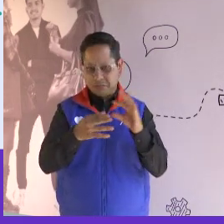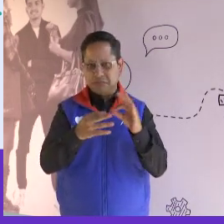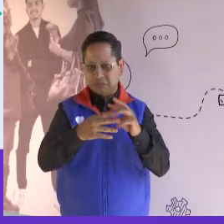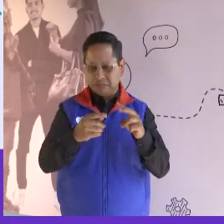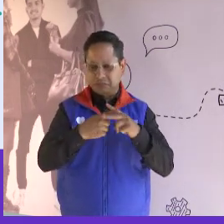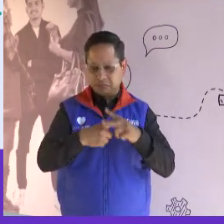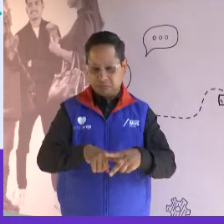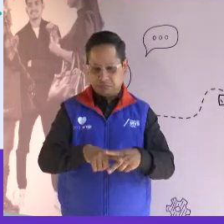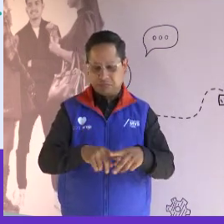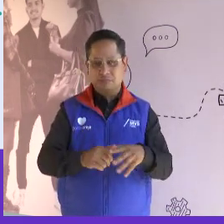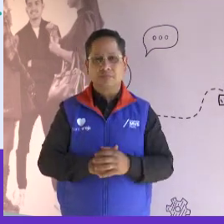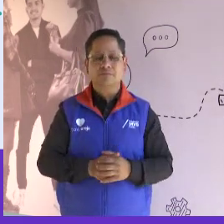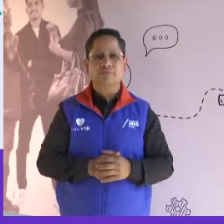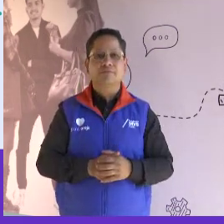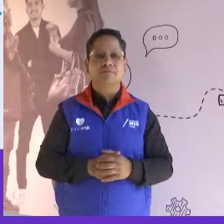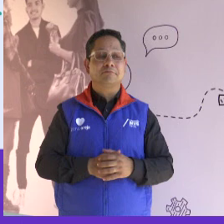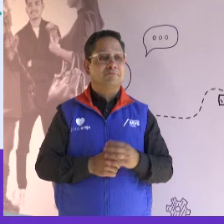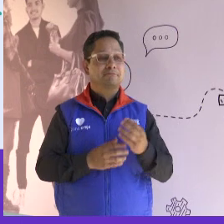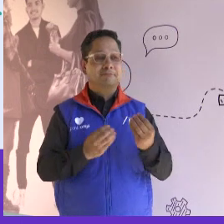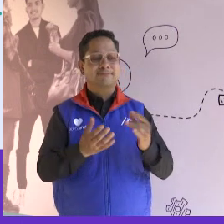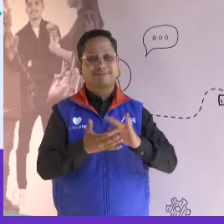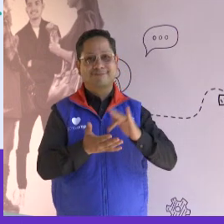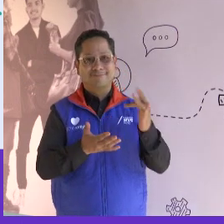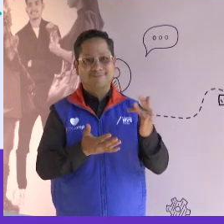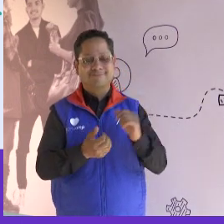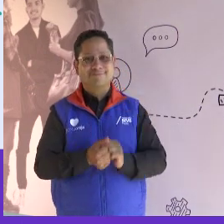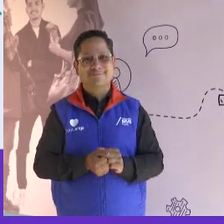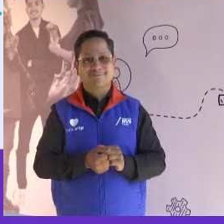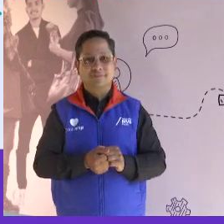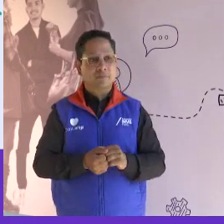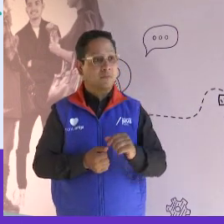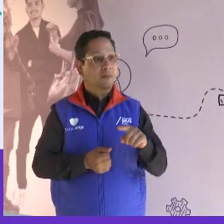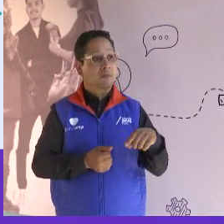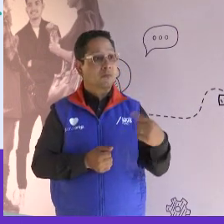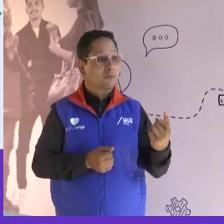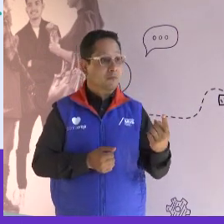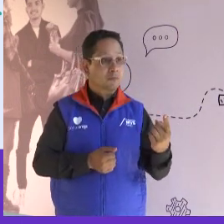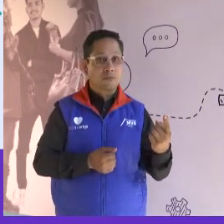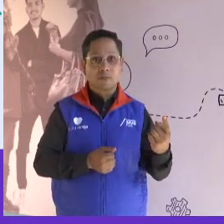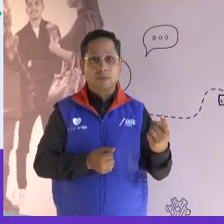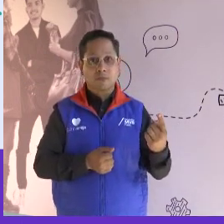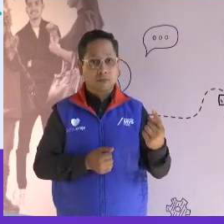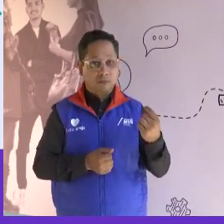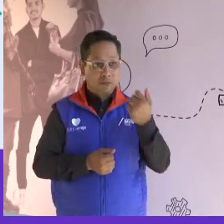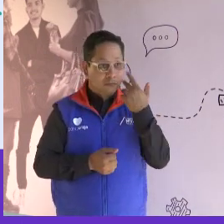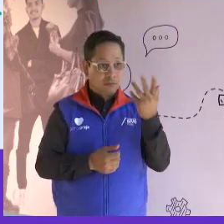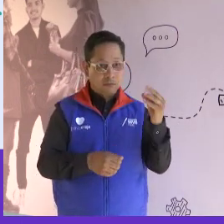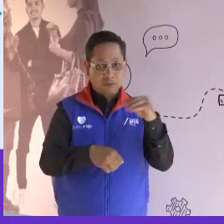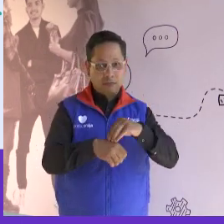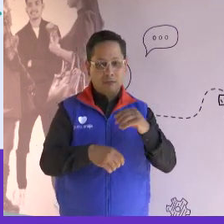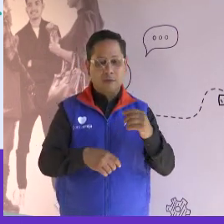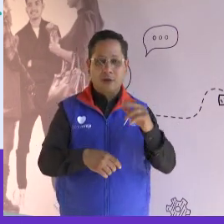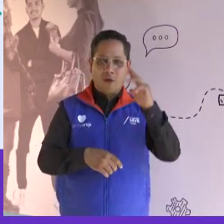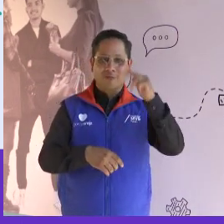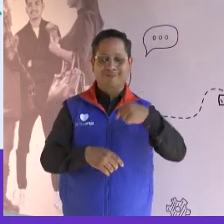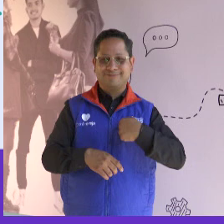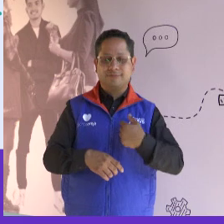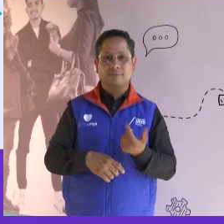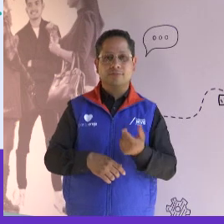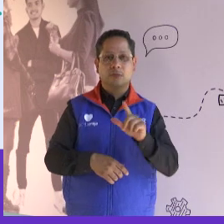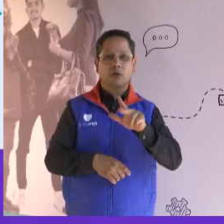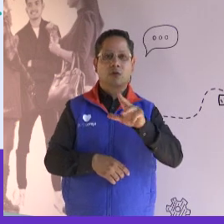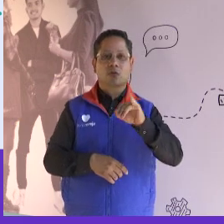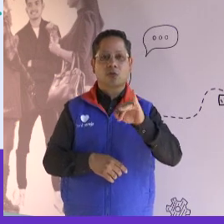iniciar. Muchas gracias. No sé si Luis quieras añadir. Hola. Yo soy